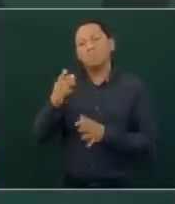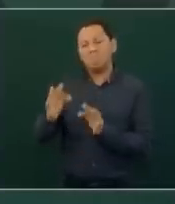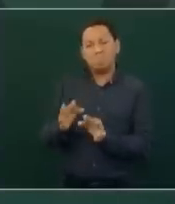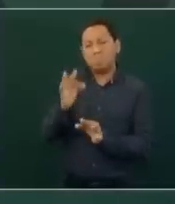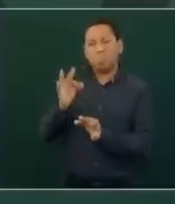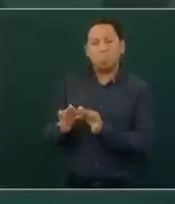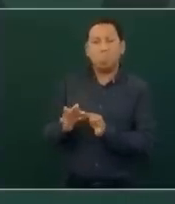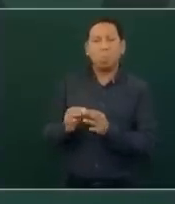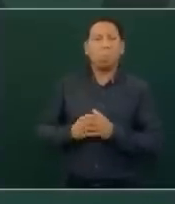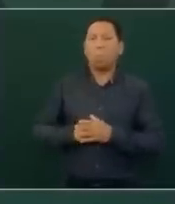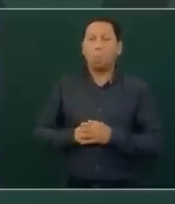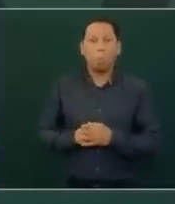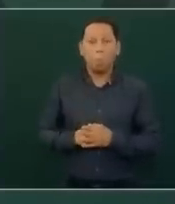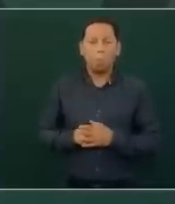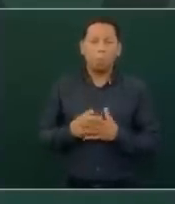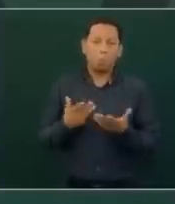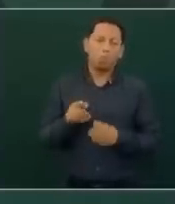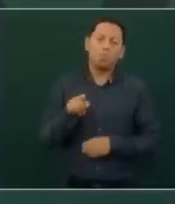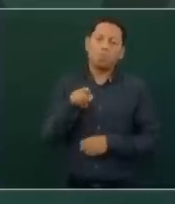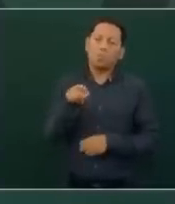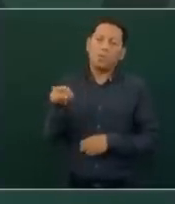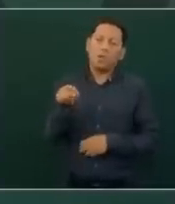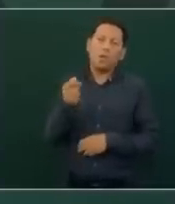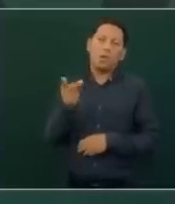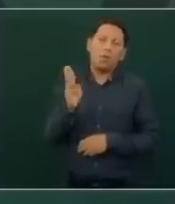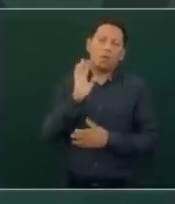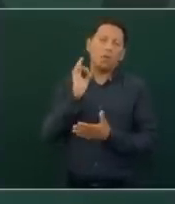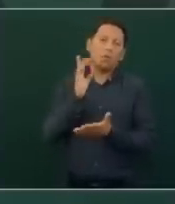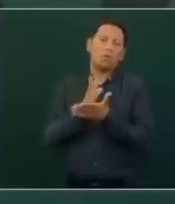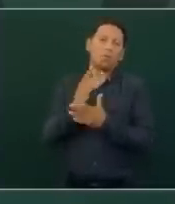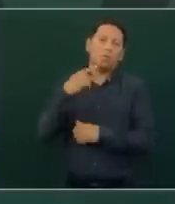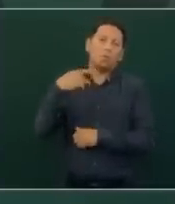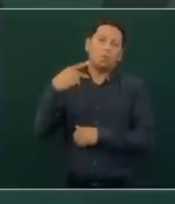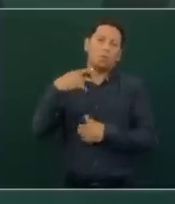cumpliendo. Ellos están en una actitud